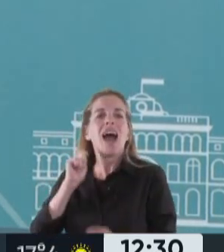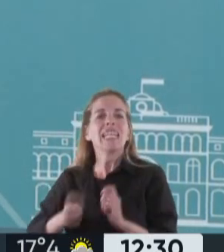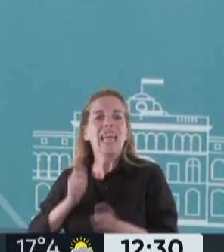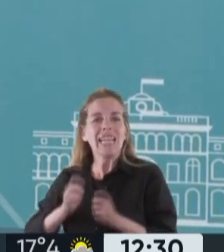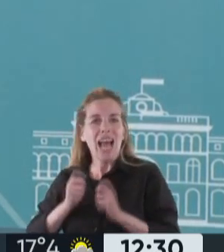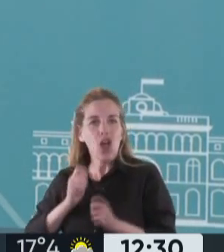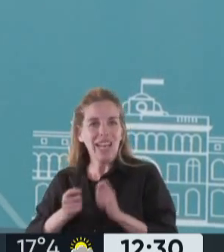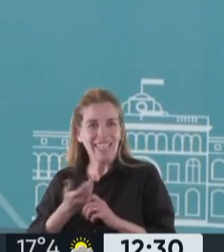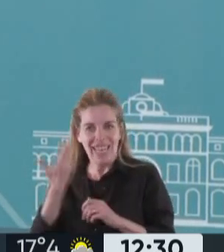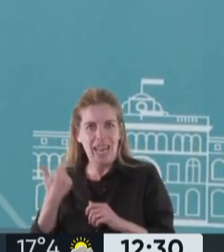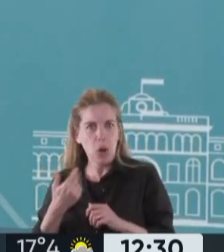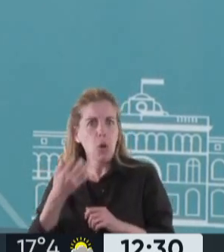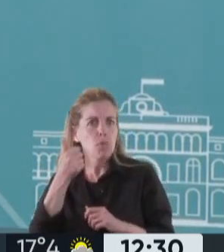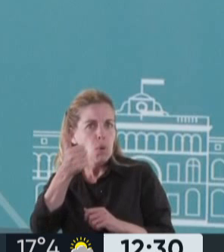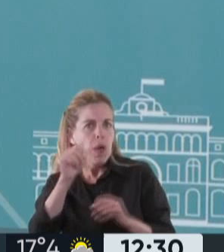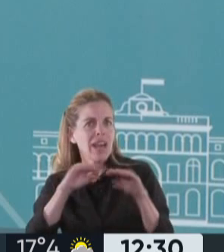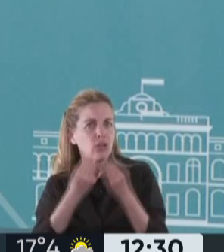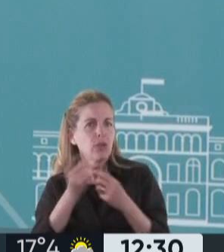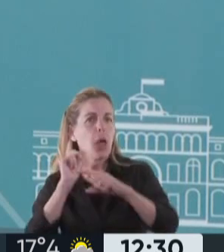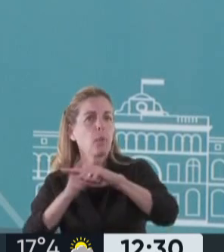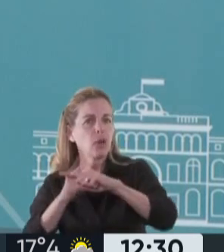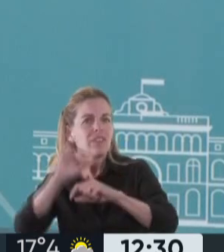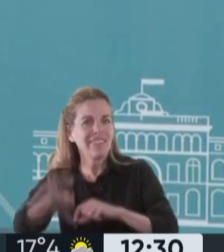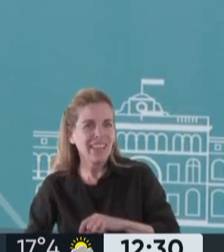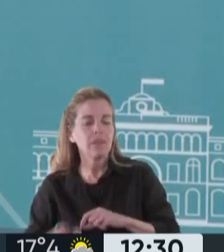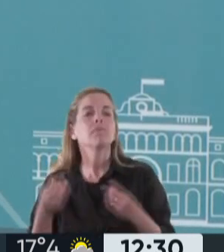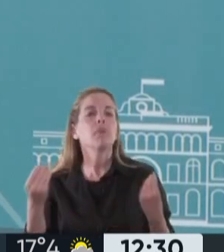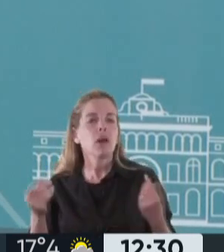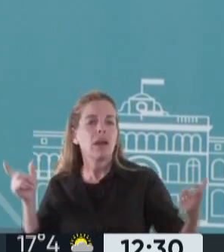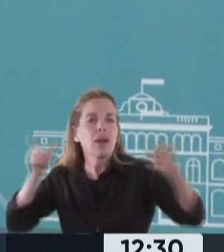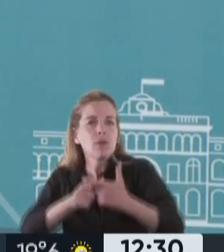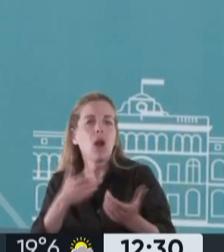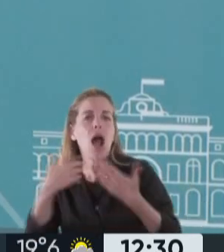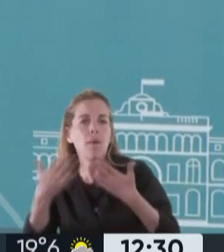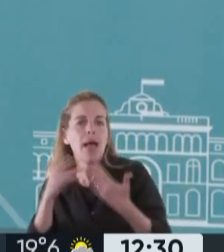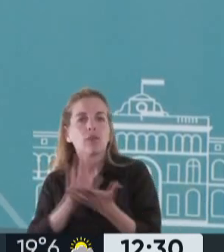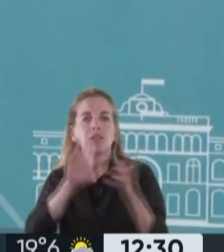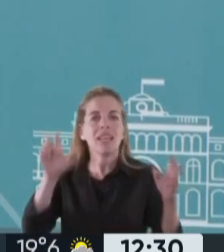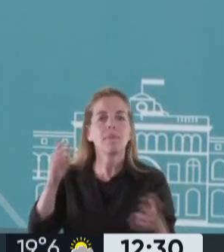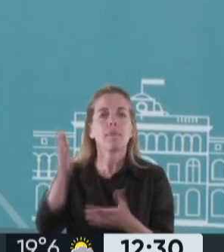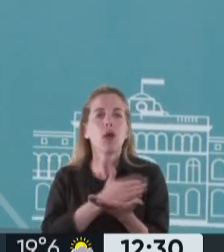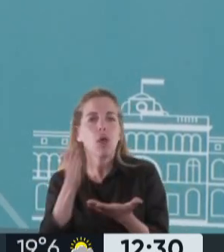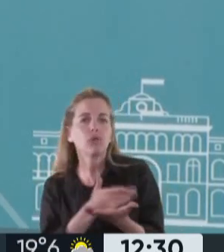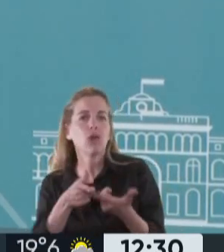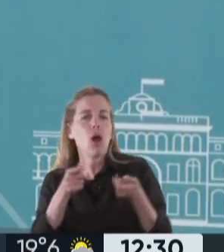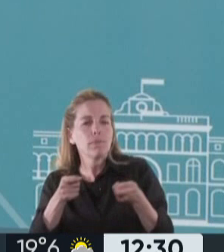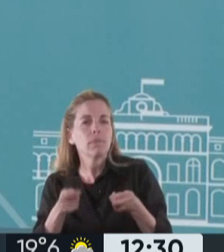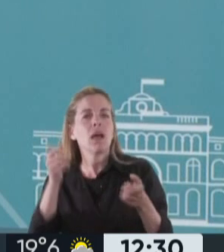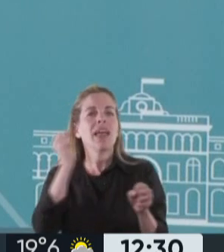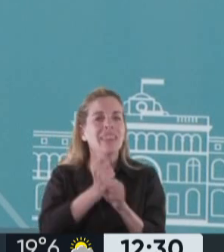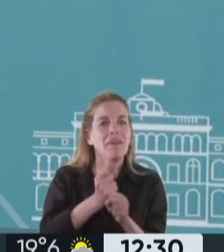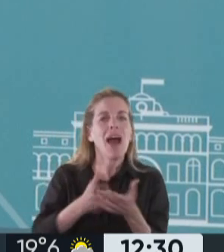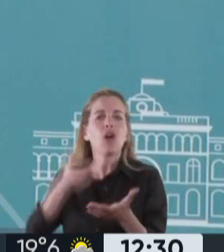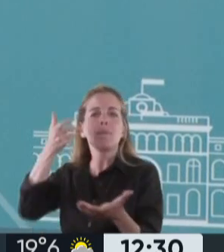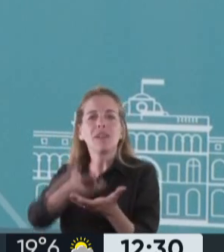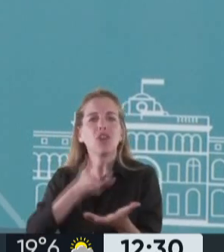fue extremadamente productiva, hablando obviamente de producción, de estímulos del trabajo, de inversión